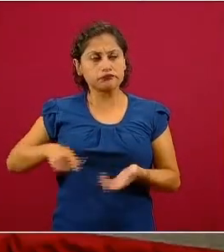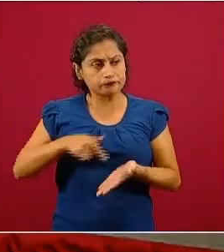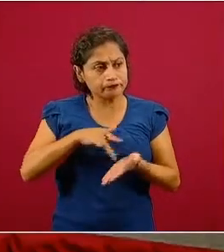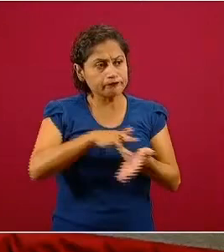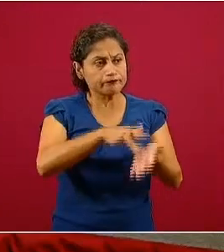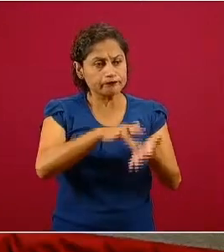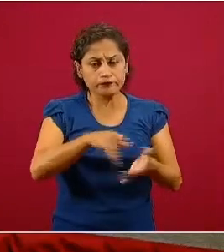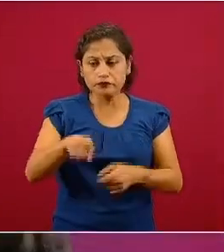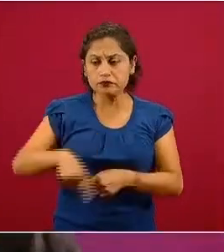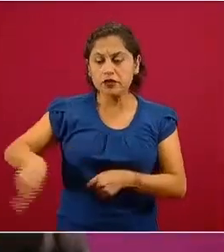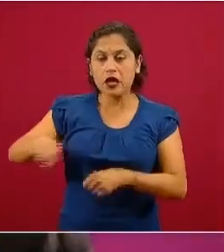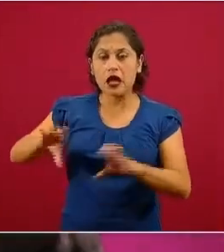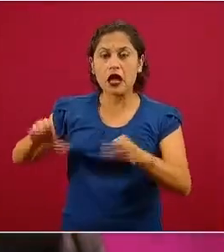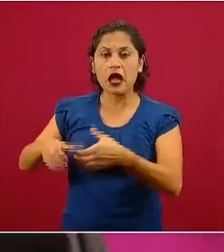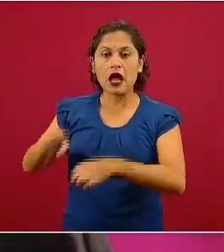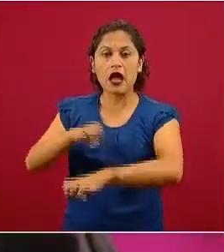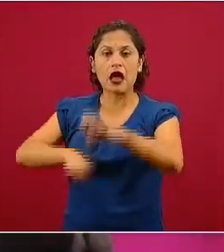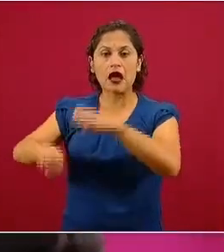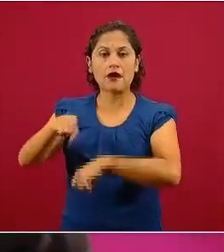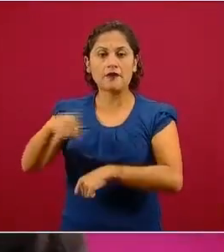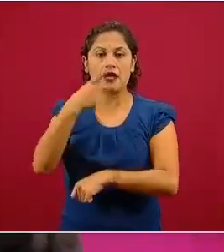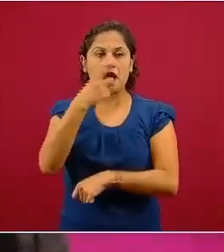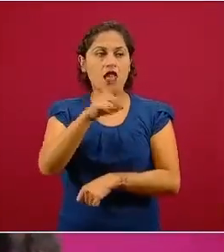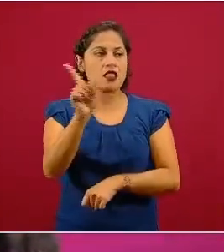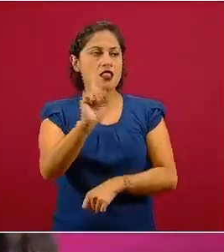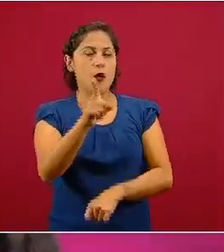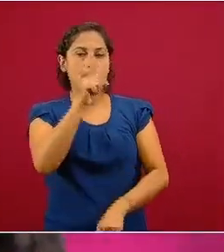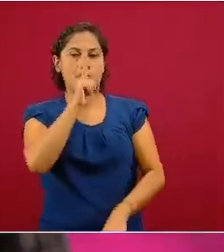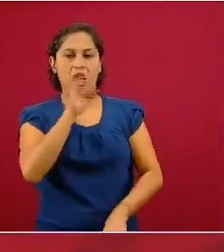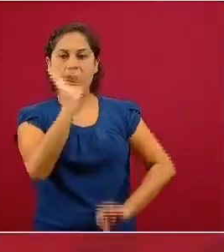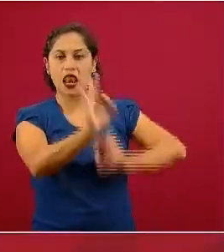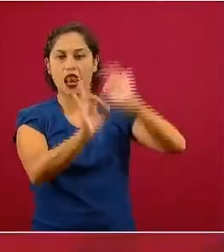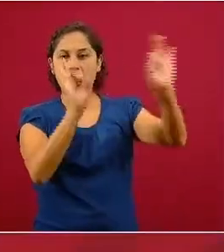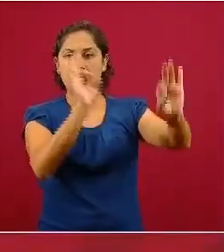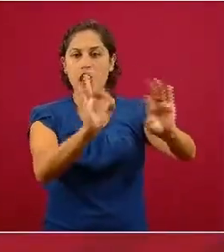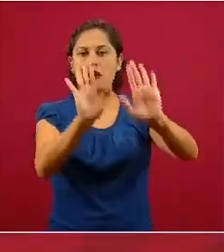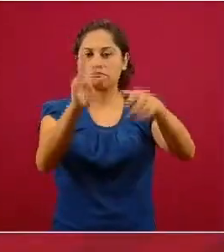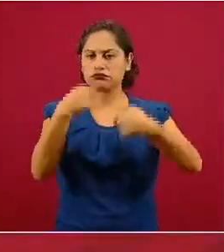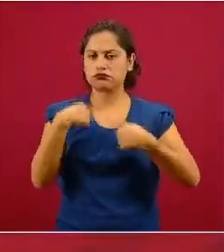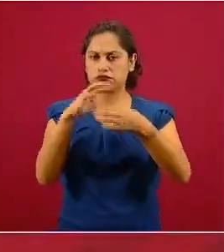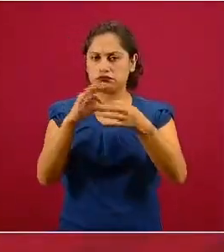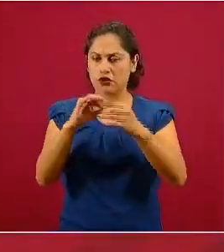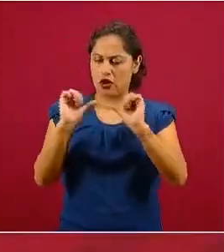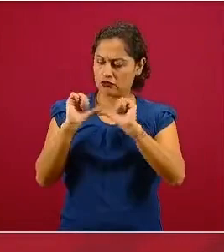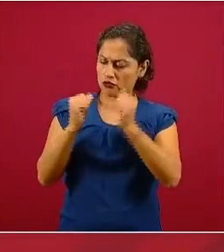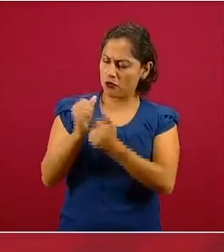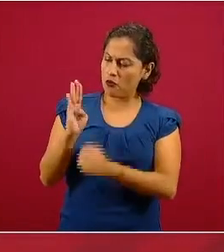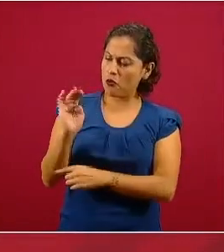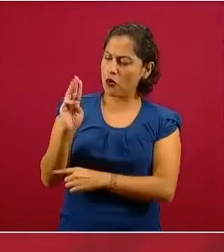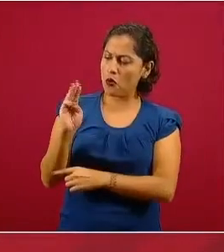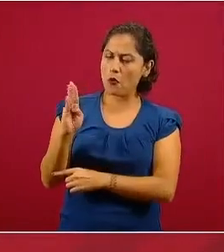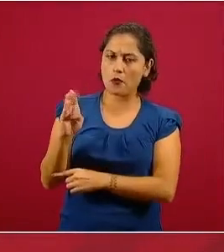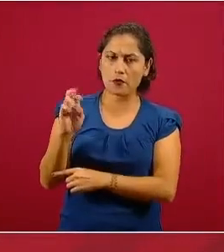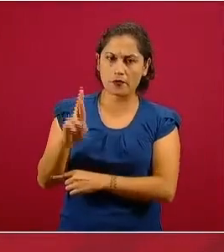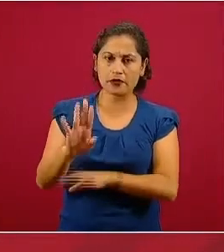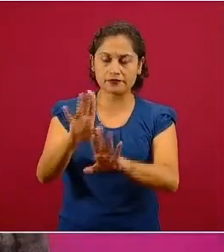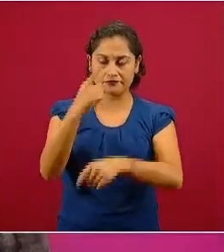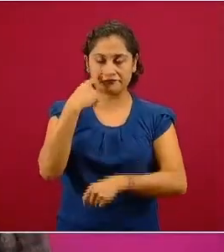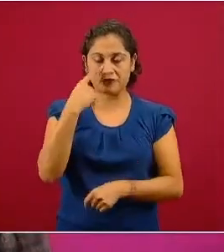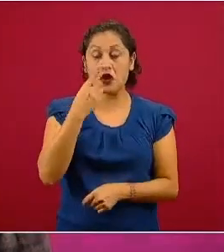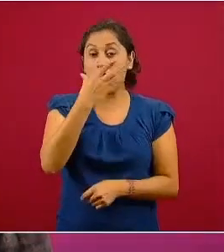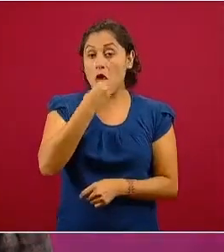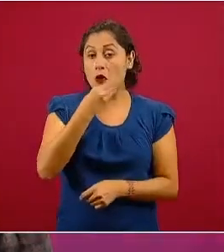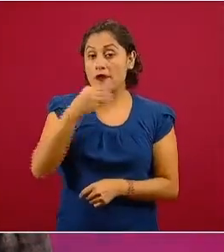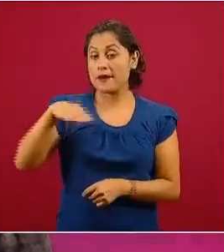entonces habló de la Fundación Bloomberg. Explico brevemente quién es la Fundación Bloomberg y quién es Bloomberg. Existe un señor que se llama Michael